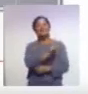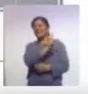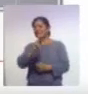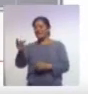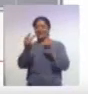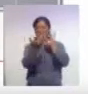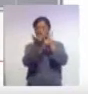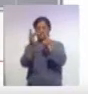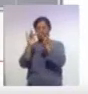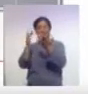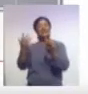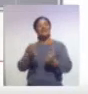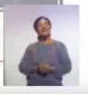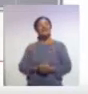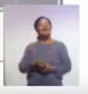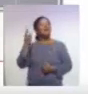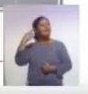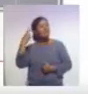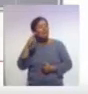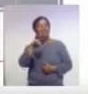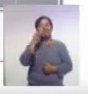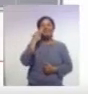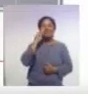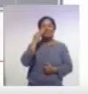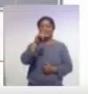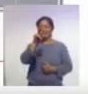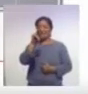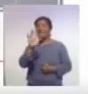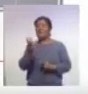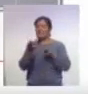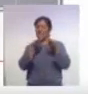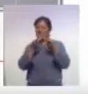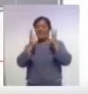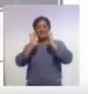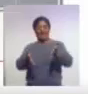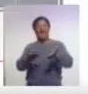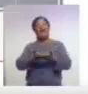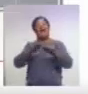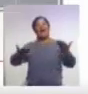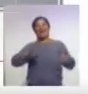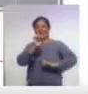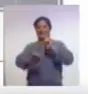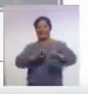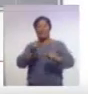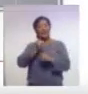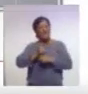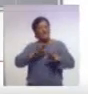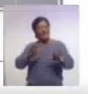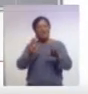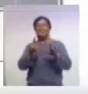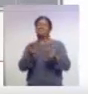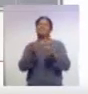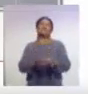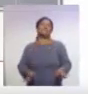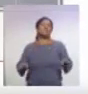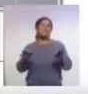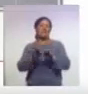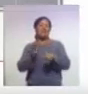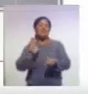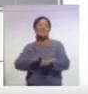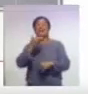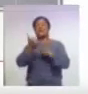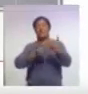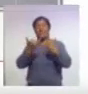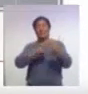está siguiendo amablemente a través de Radio Facebook Televisión. Ya preparados en Ahora Deportes para informarles de lo más sobresaliente de los